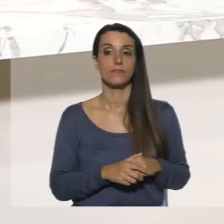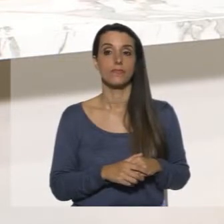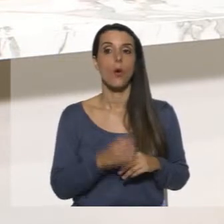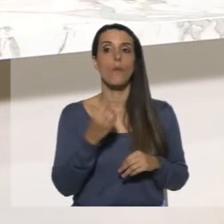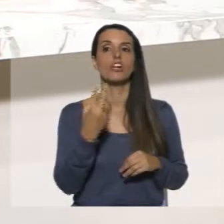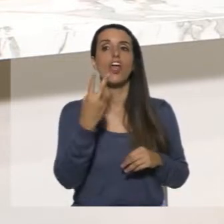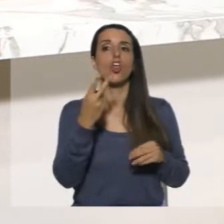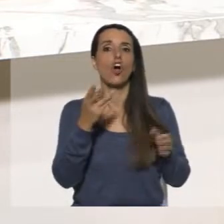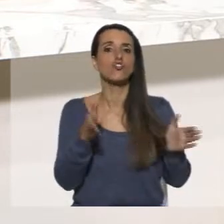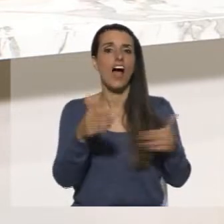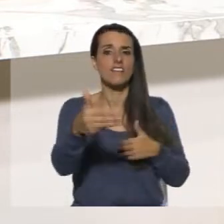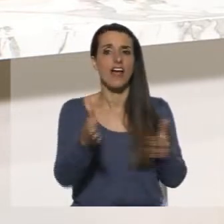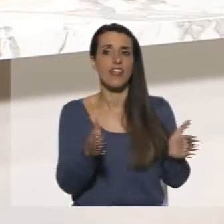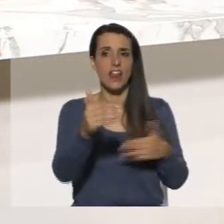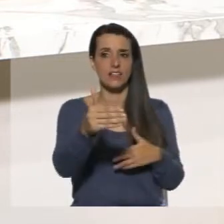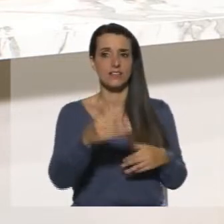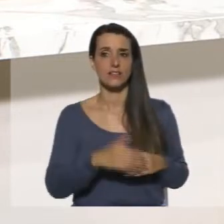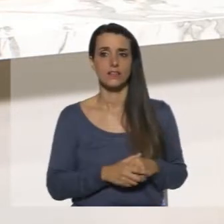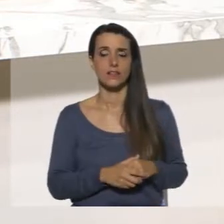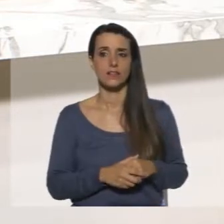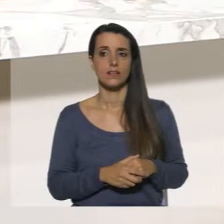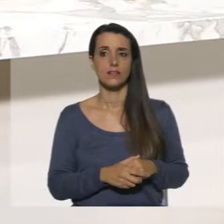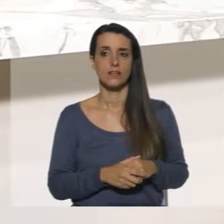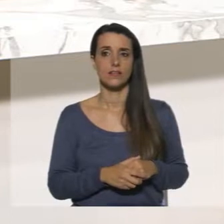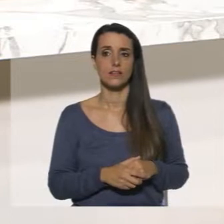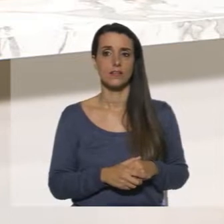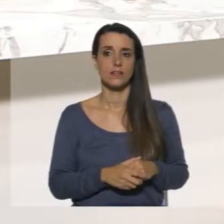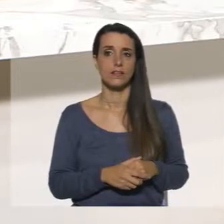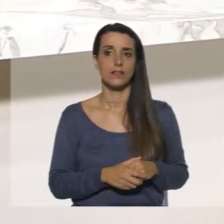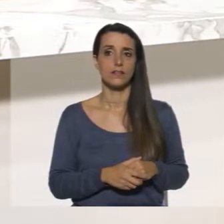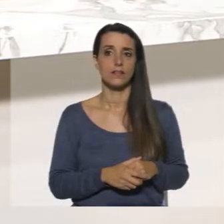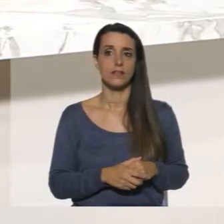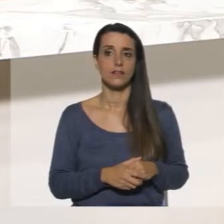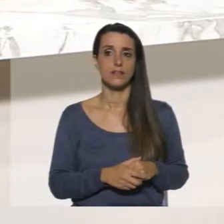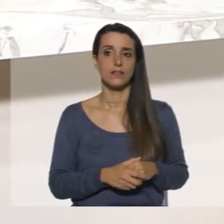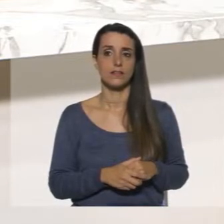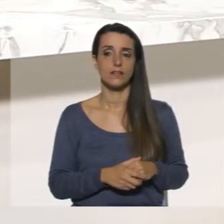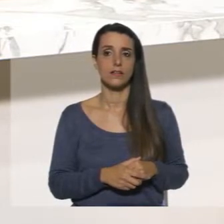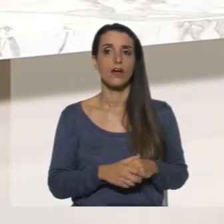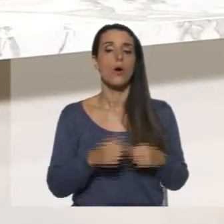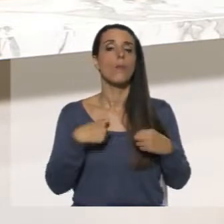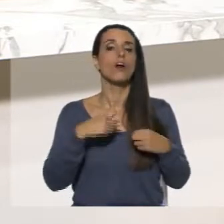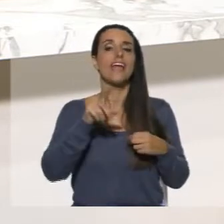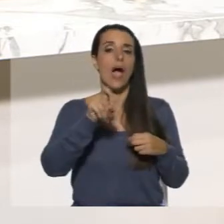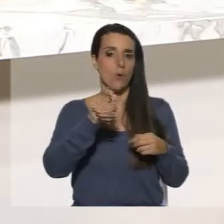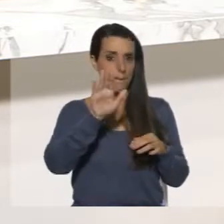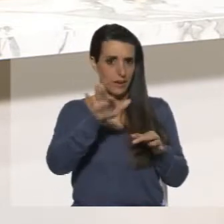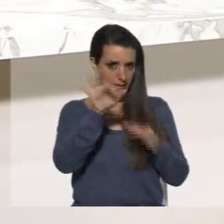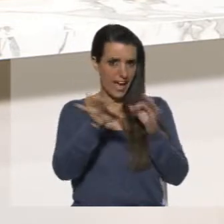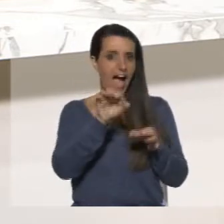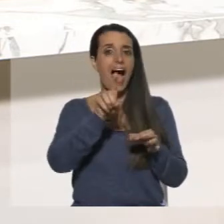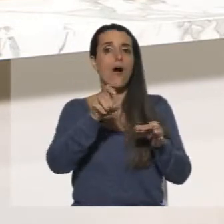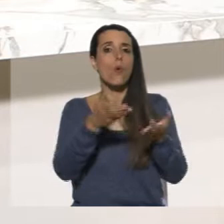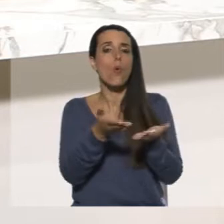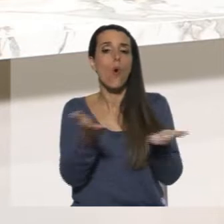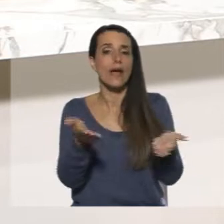Y vas a poner el otro relleno. ¿Por qué hay dos asaderas? Nos pregunta por qué hay dos asaderas. Lo voy a poner a baño María. Ya lo había mencionado. Lo voy a poner a